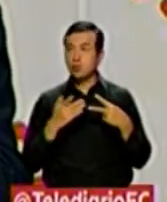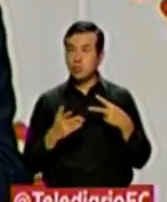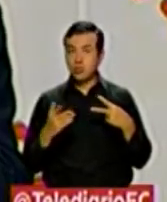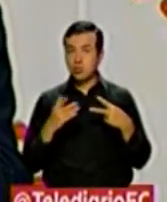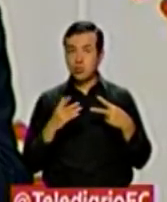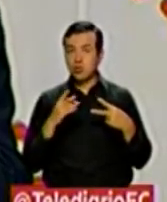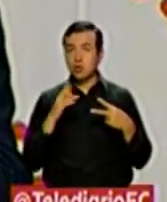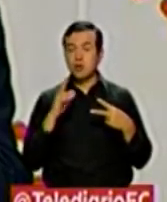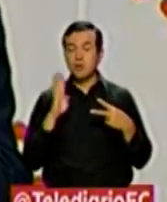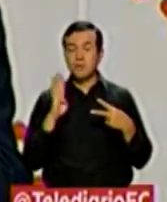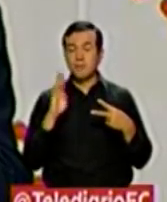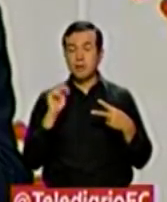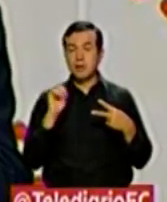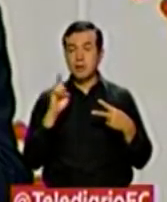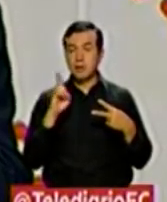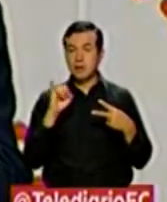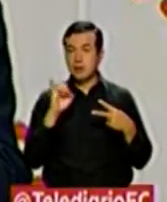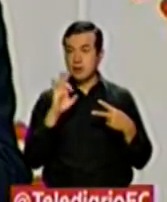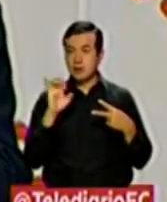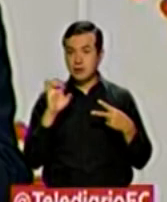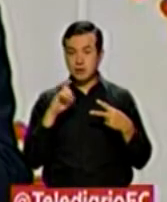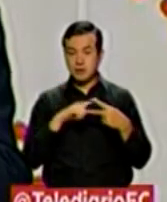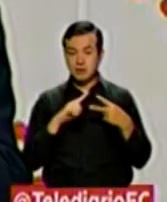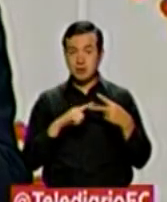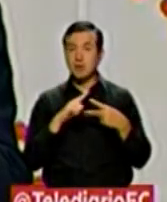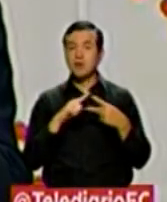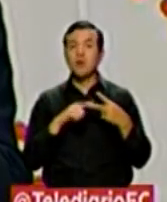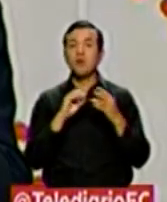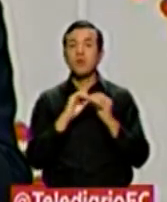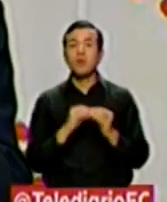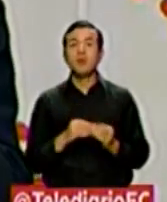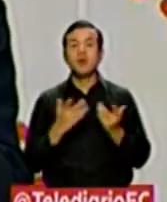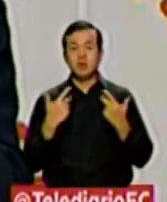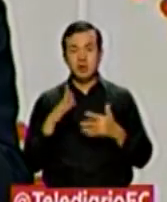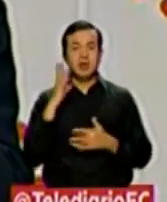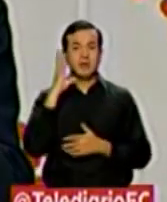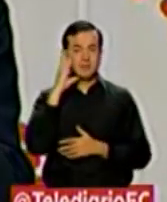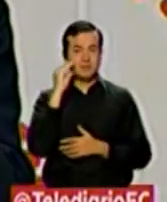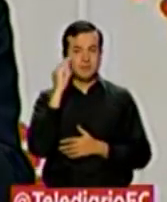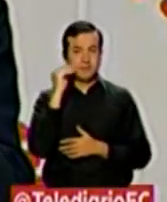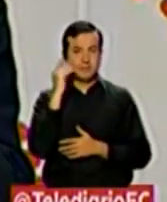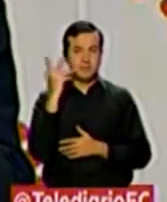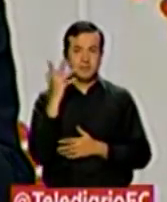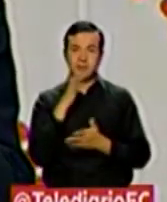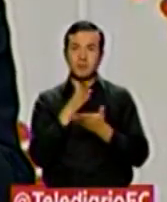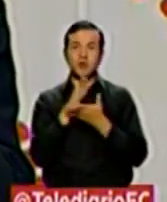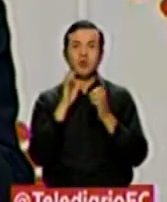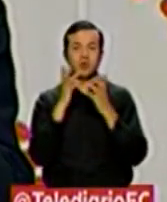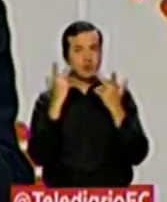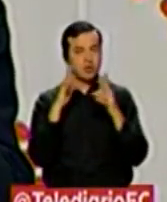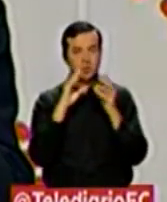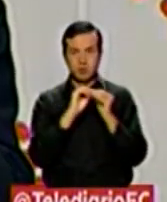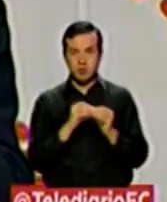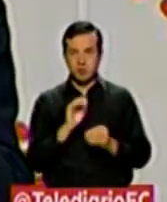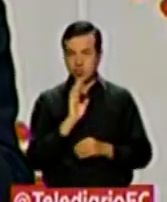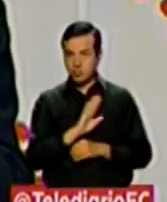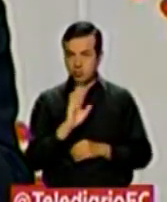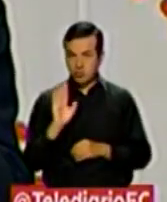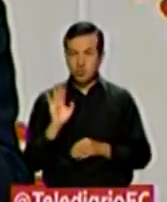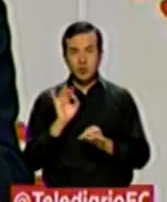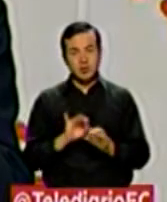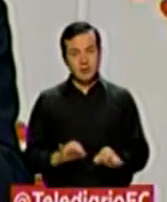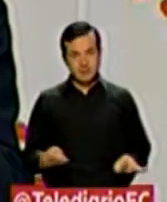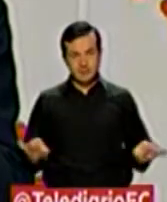Javier Benedetti. ¿Por qué? Porque se formaron ya con la experiencia en medios de comunicación. Esto es